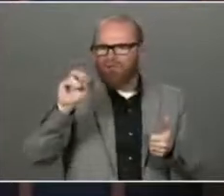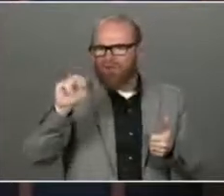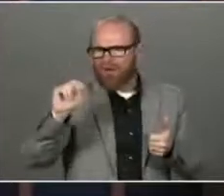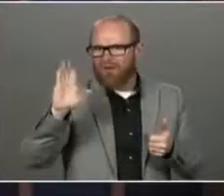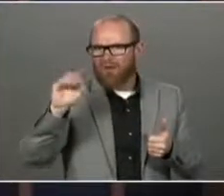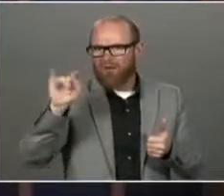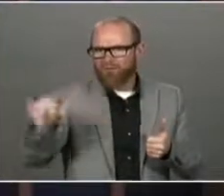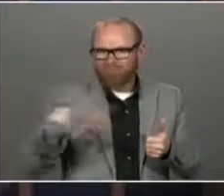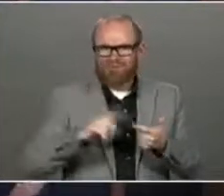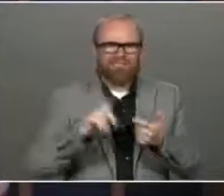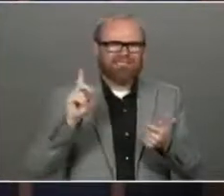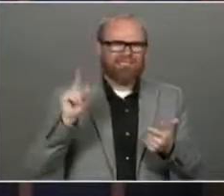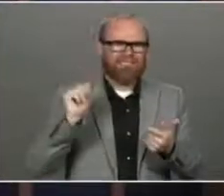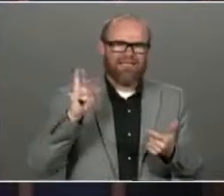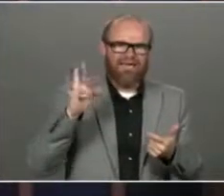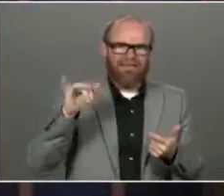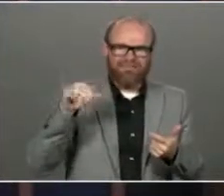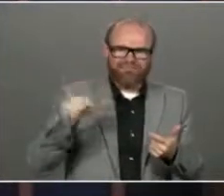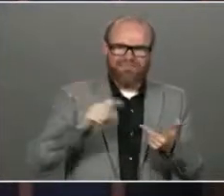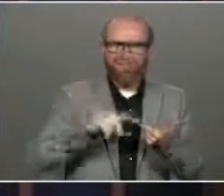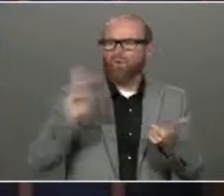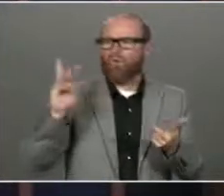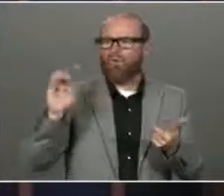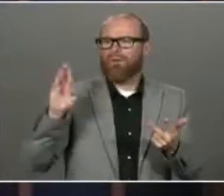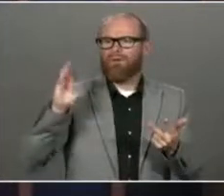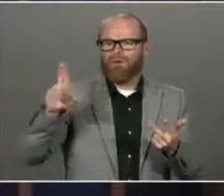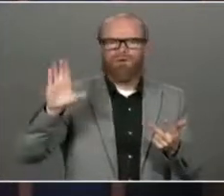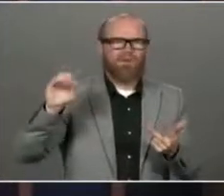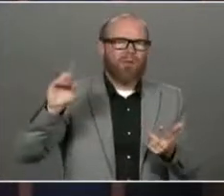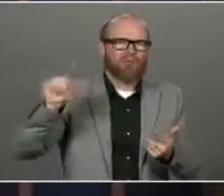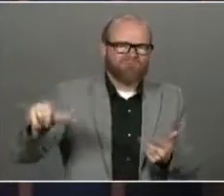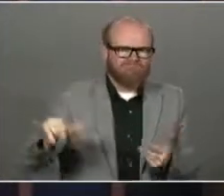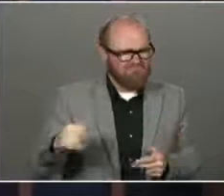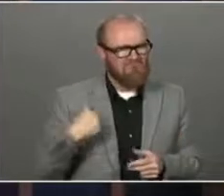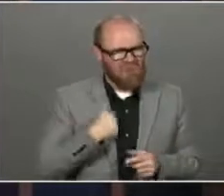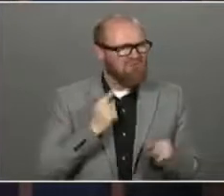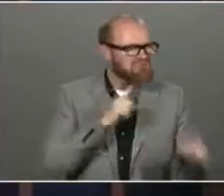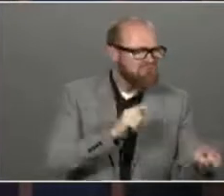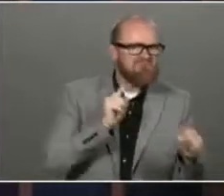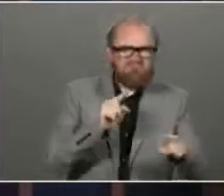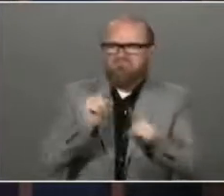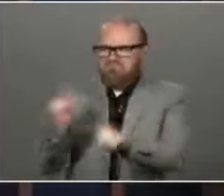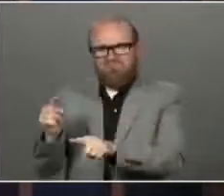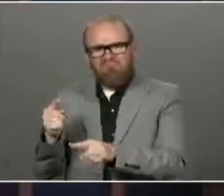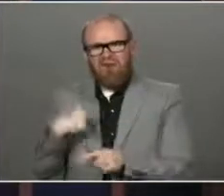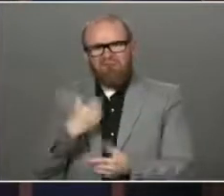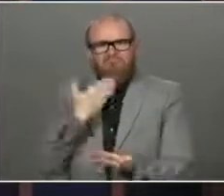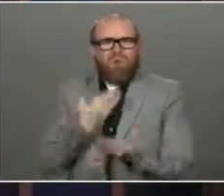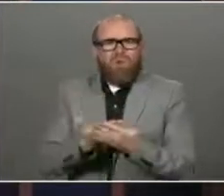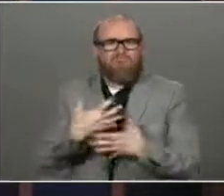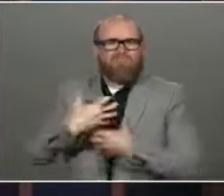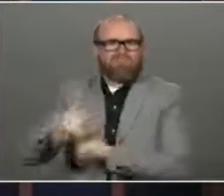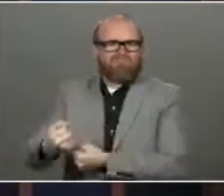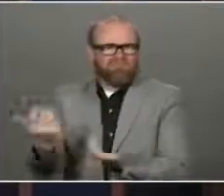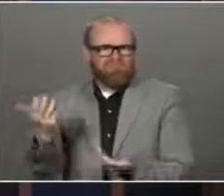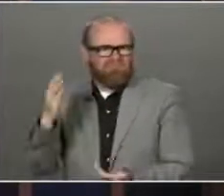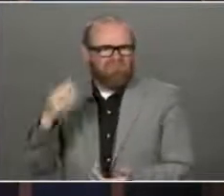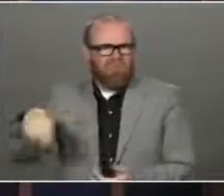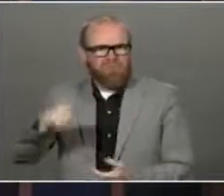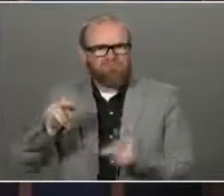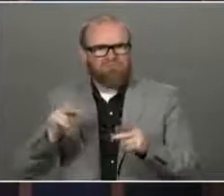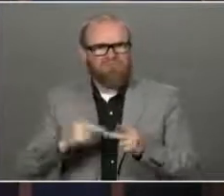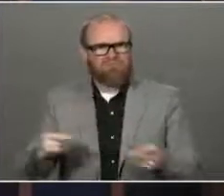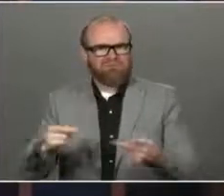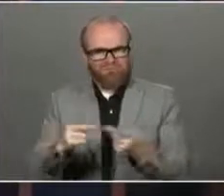el departamento, he estado en condado de Weber, en todos esos condados, en esos lugares, y estoy agradecido